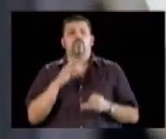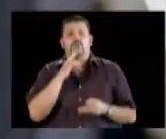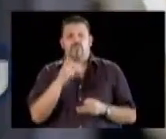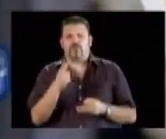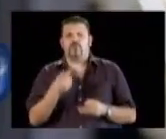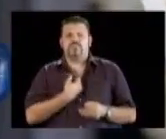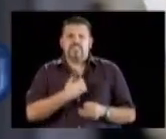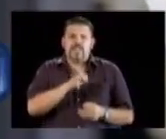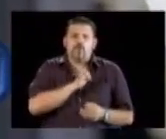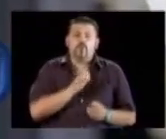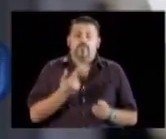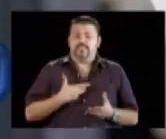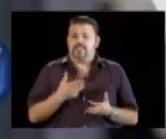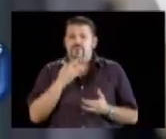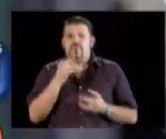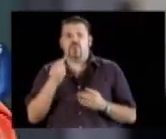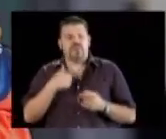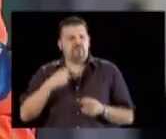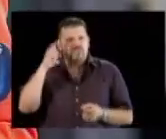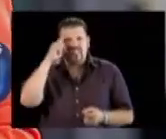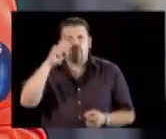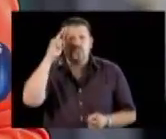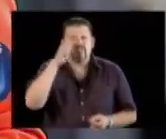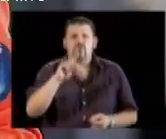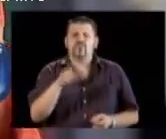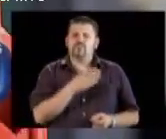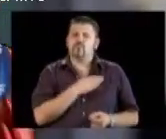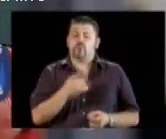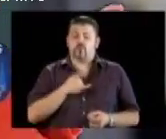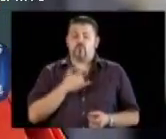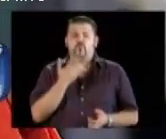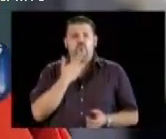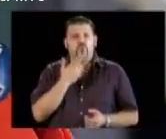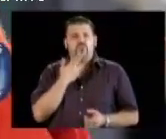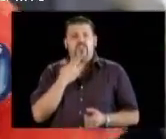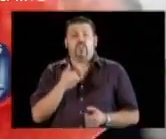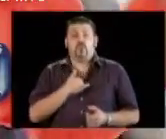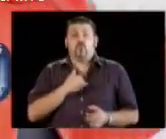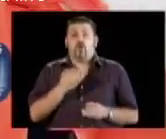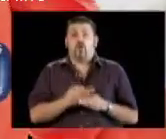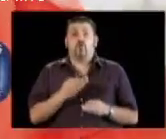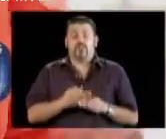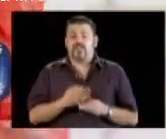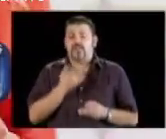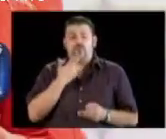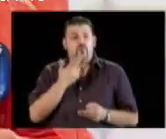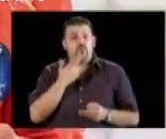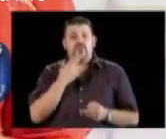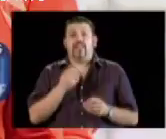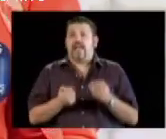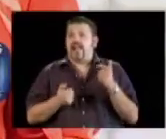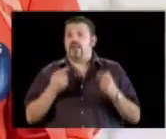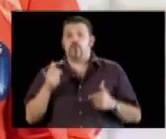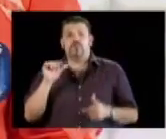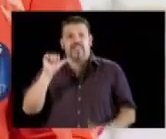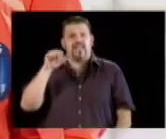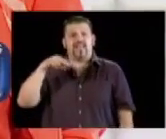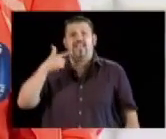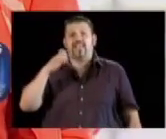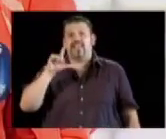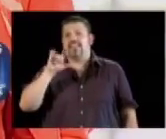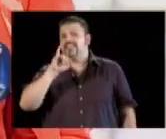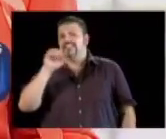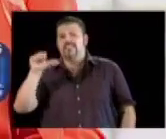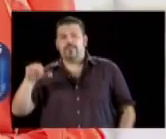son extraordinarios. Se los recomiendo, yo los he utilizado, obviamente yo soy la que los usa y algunos, por ejemplo, los de Angelísima Jorge para